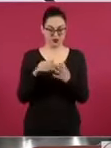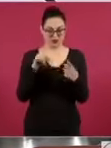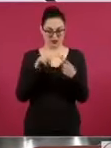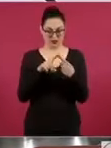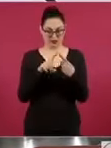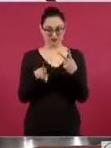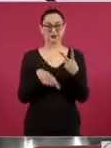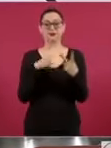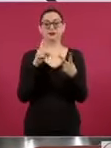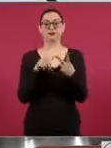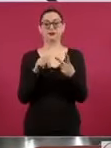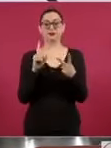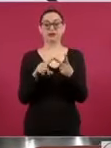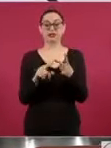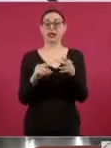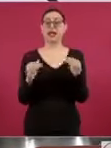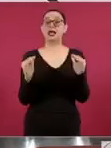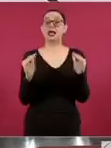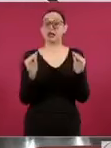Casas,